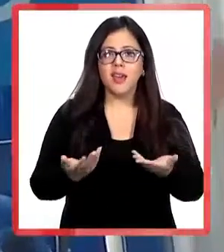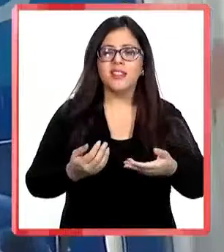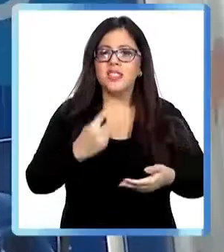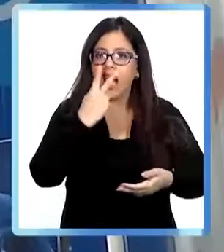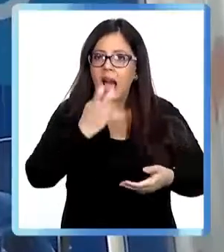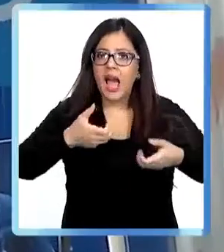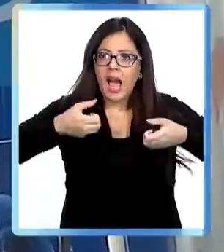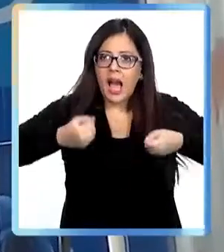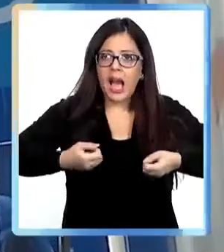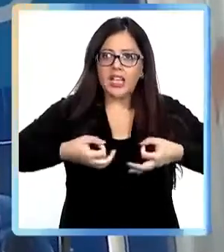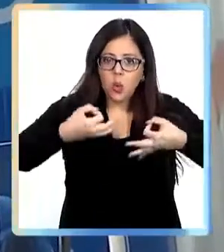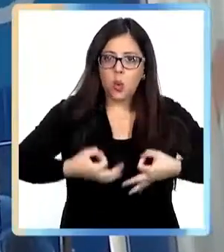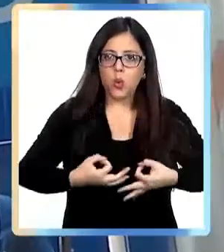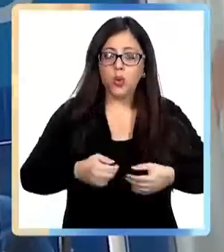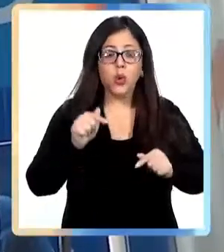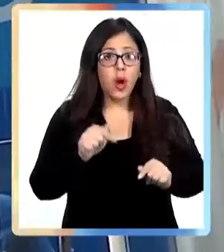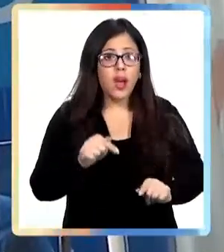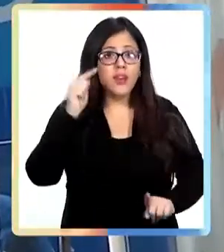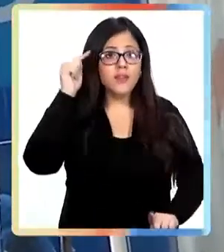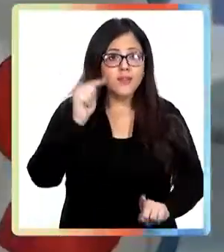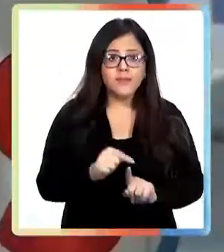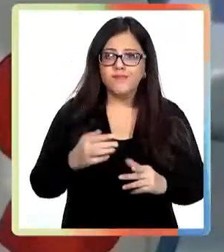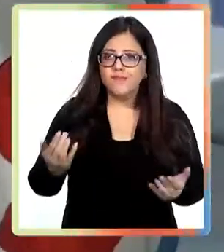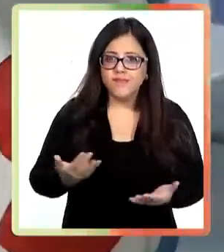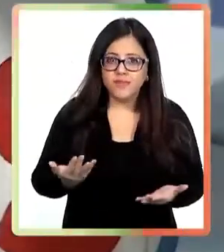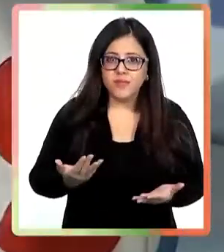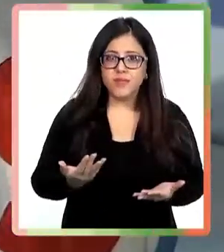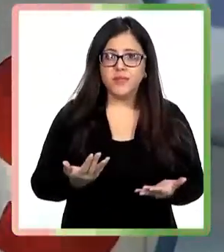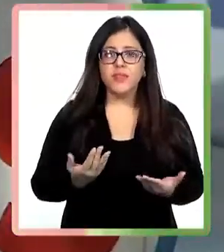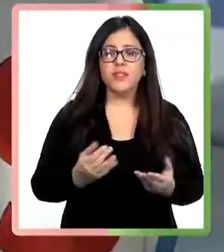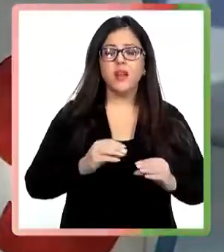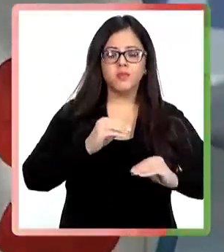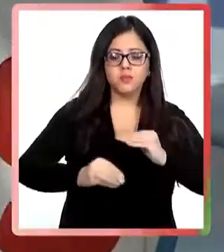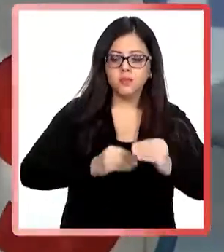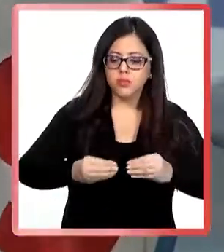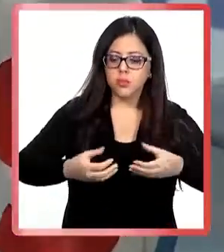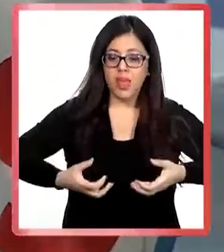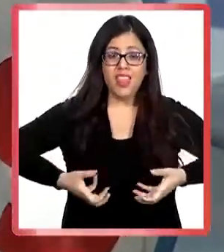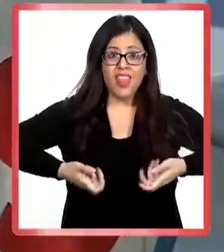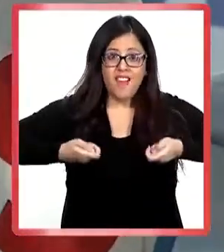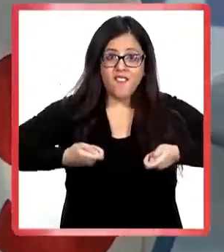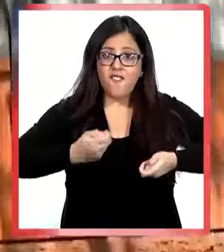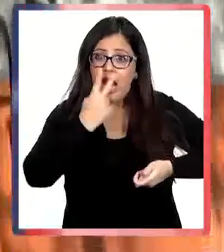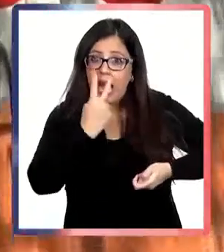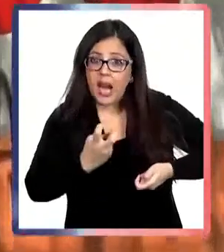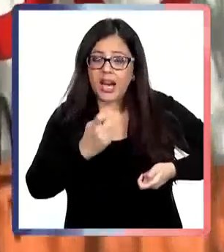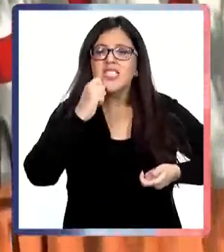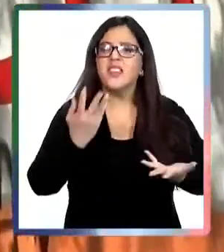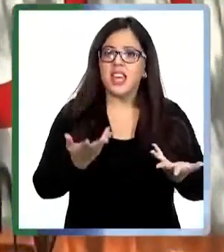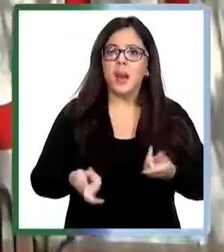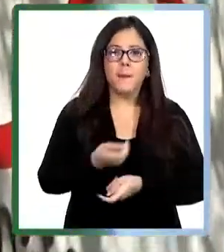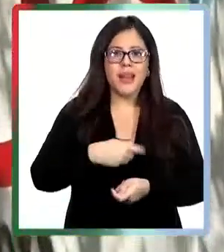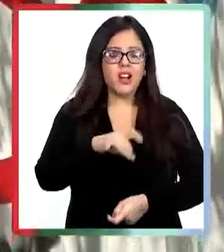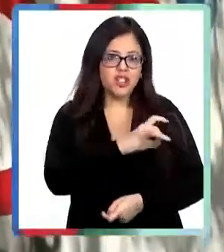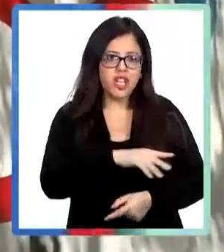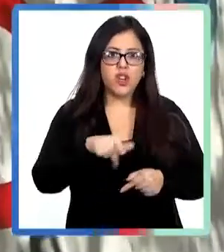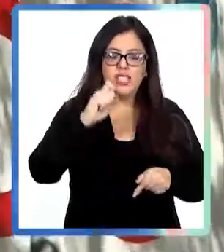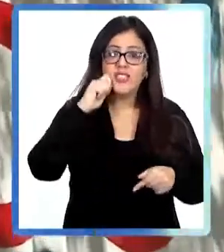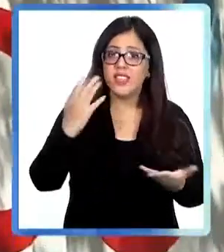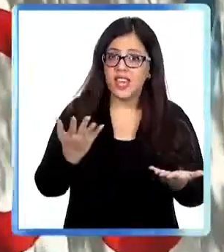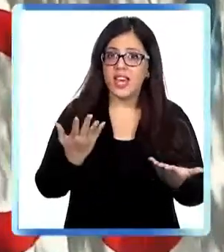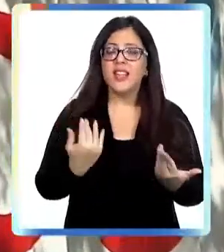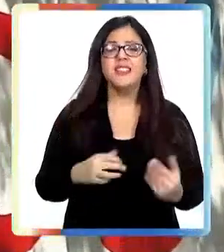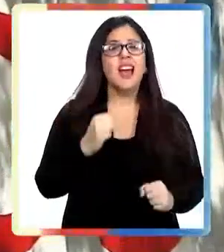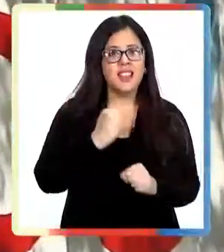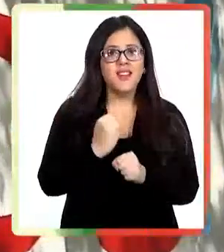precio justo. Se buscará la posibilidad de que la producción de cilindros sea del mercado chileno, generando de paso mano de